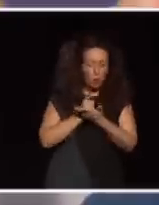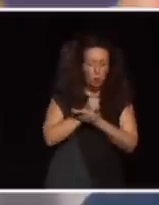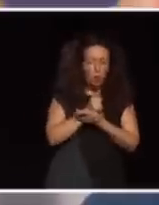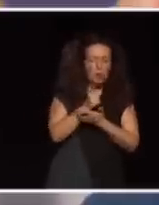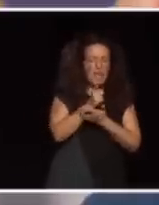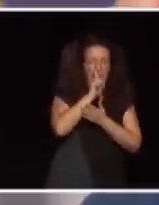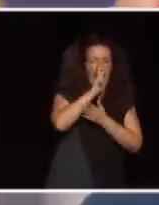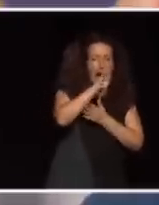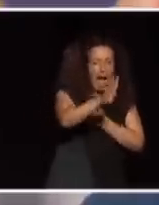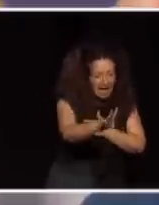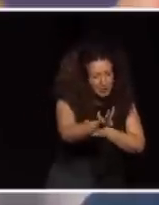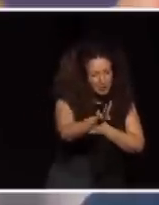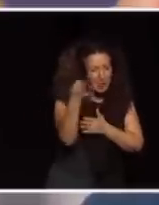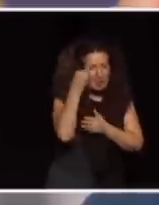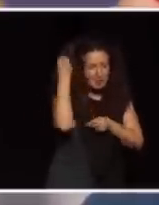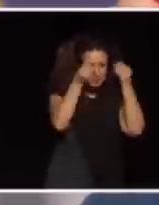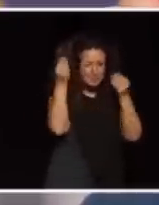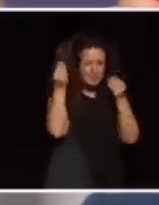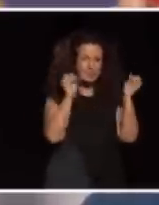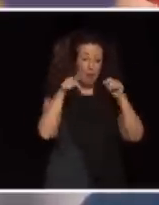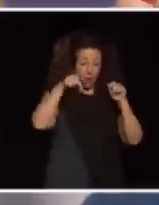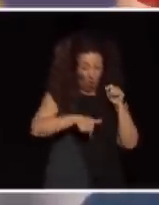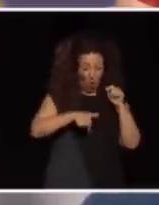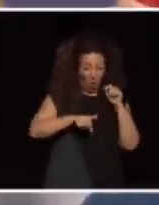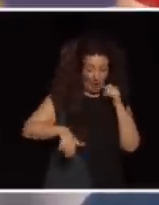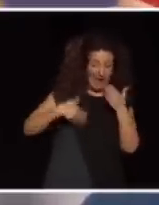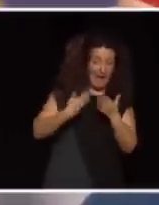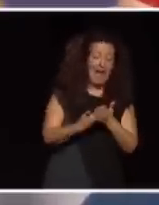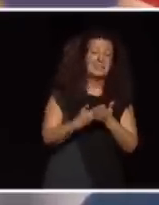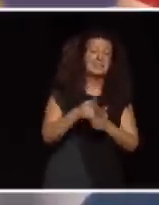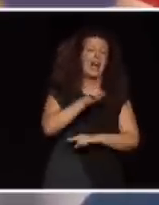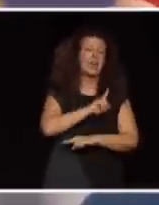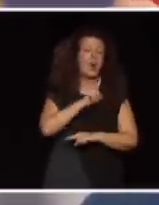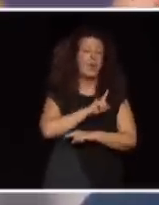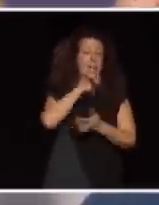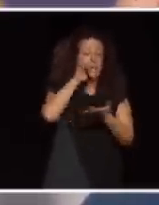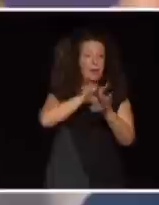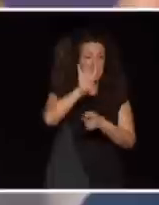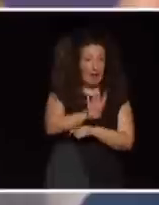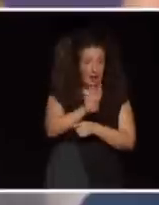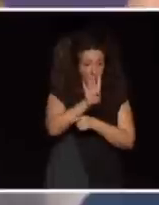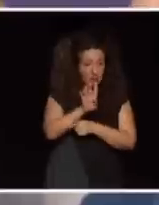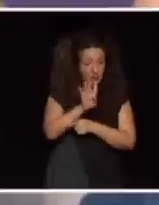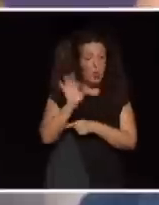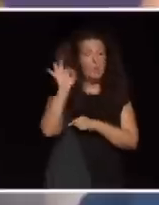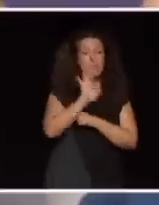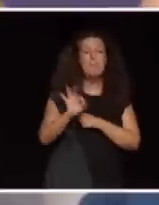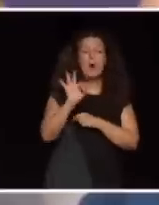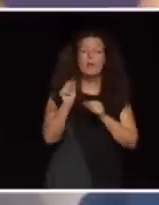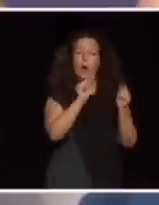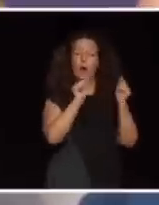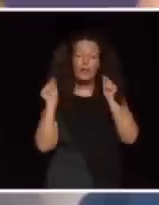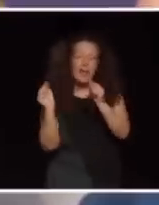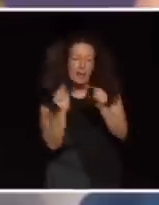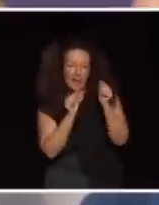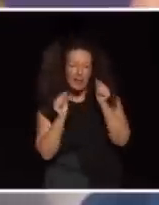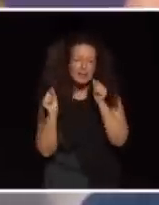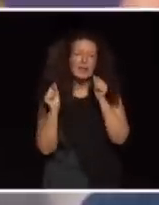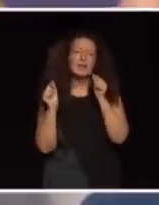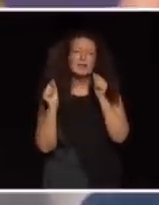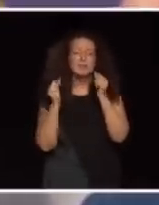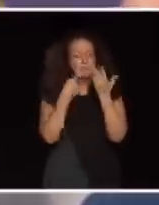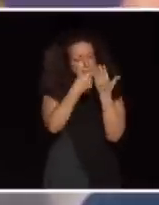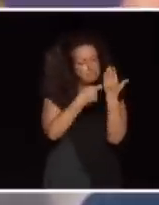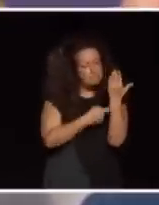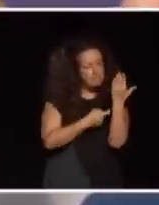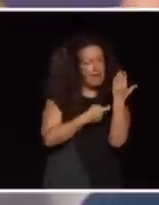años. Desde hoy y hasta el 4 de noviembre, nuestra organización debatirá, enmendará y